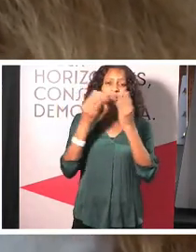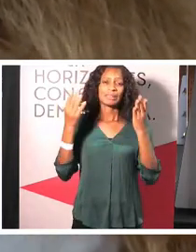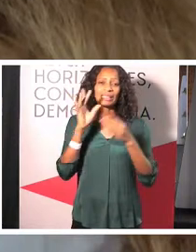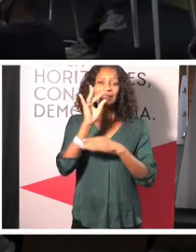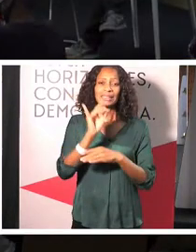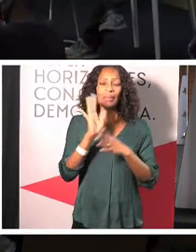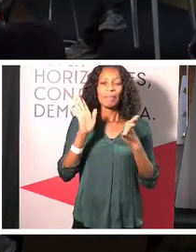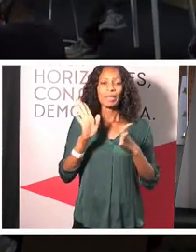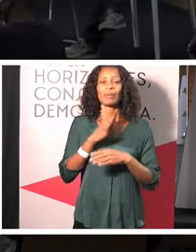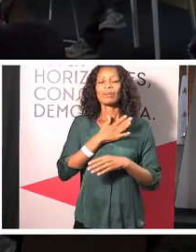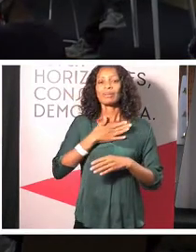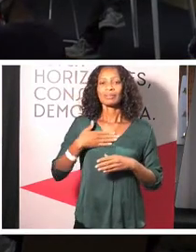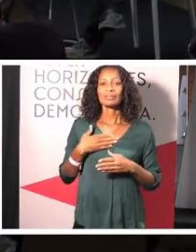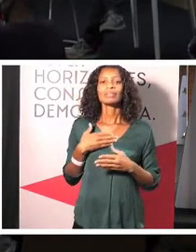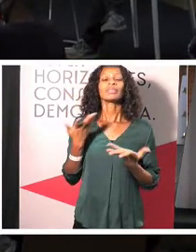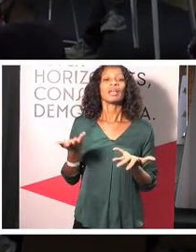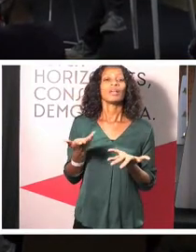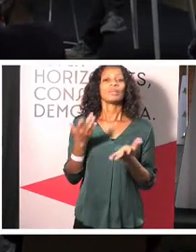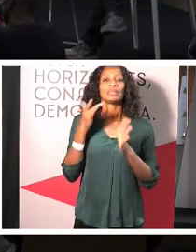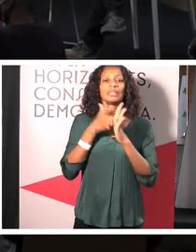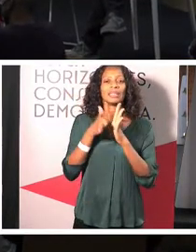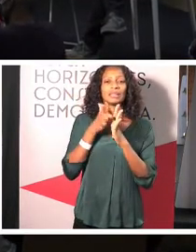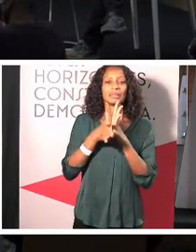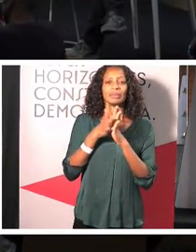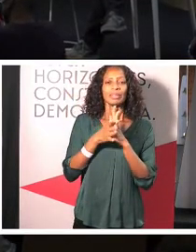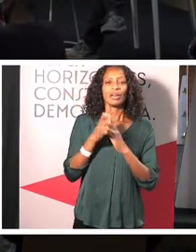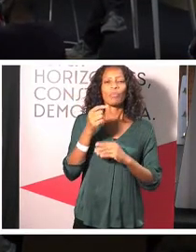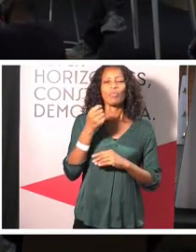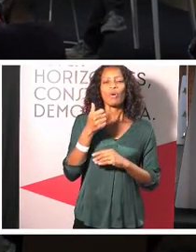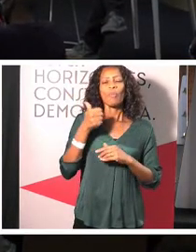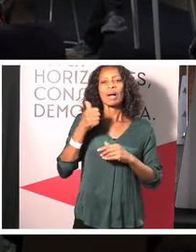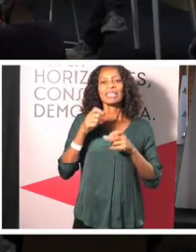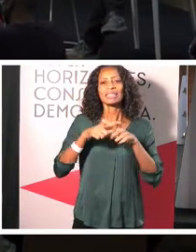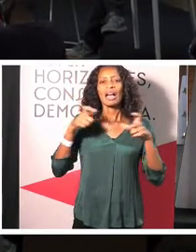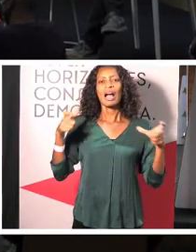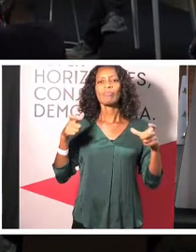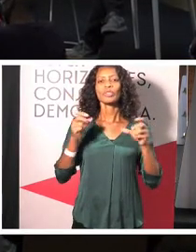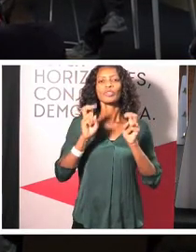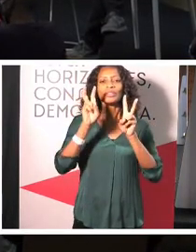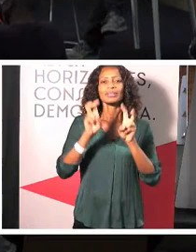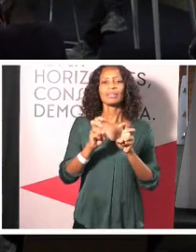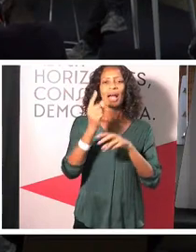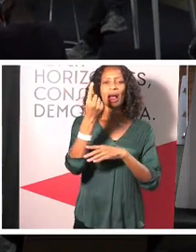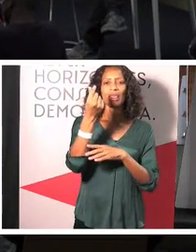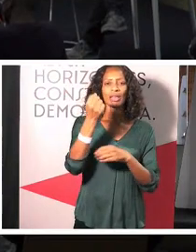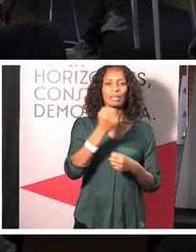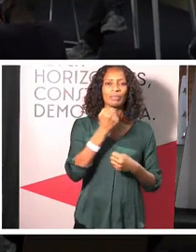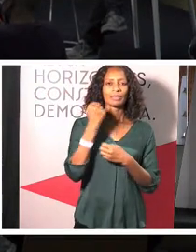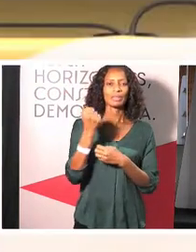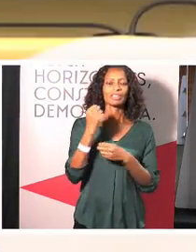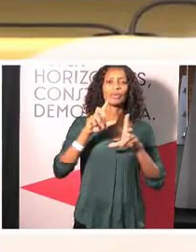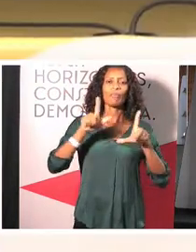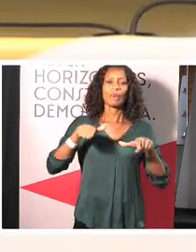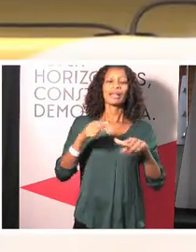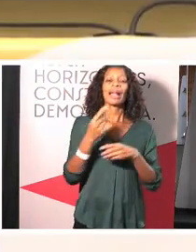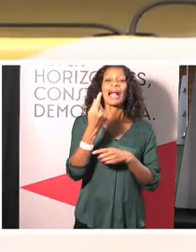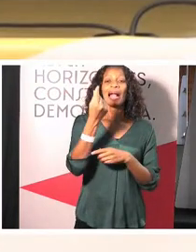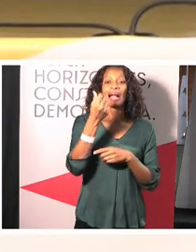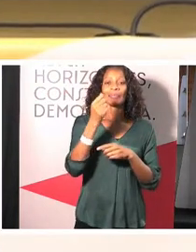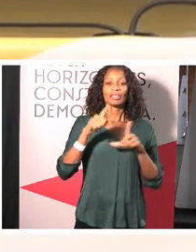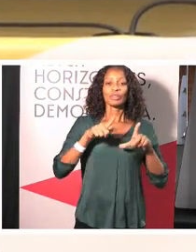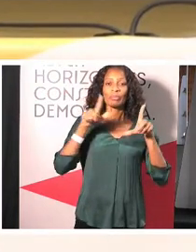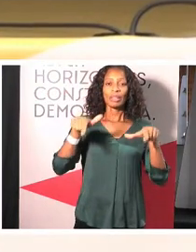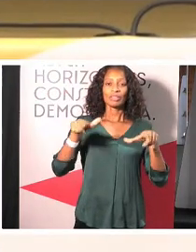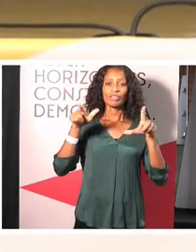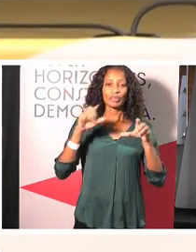quería hablar un poco de forma más amplia de lo que tiene que ver el capitalismo de plataforma, ¿no? Y lo que es la